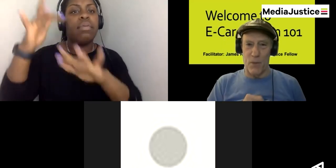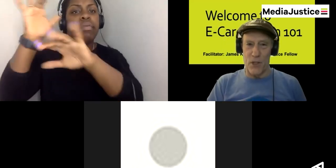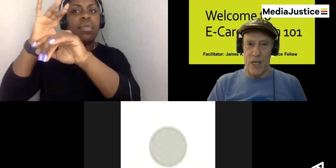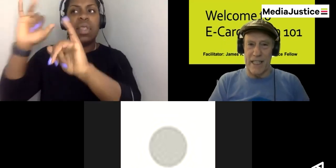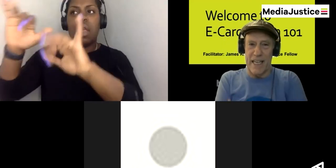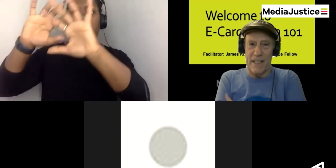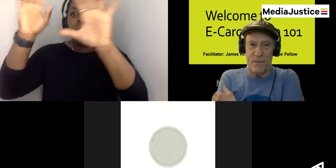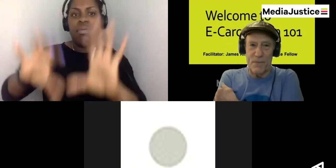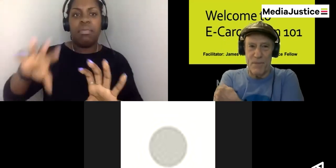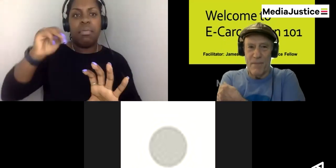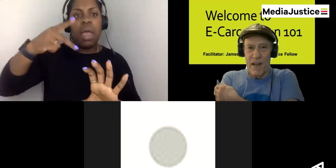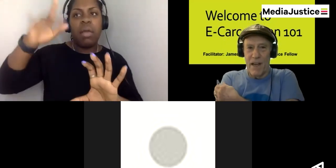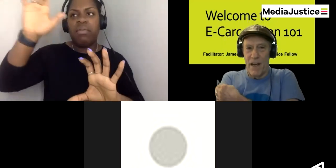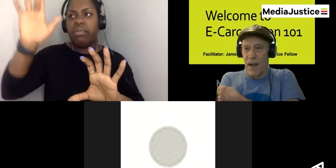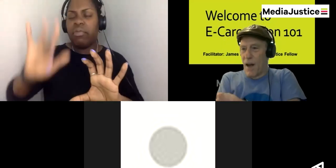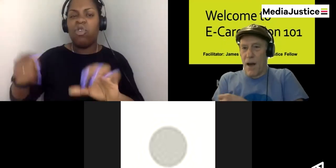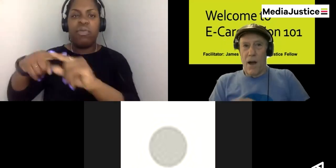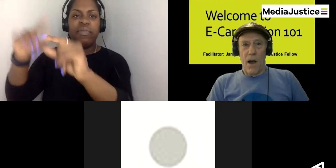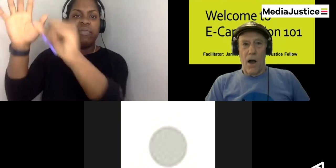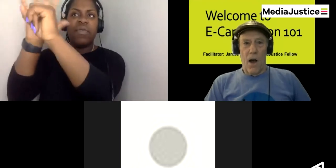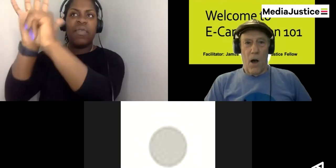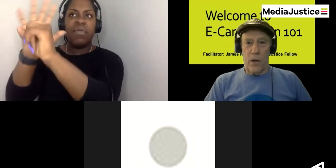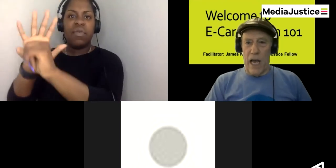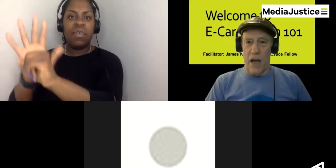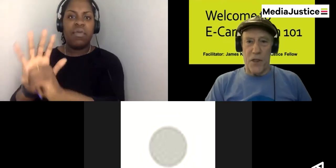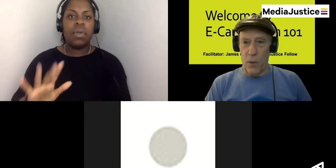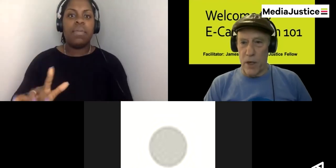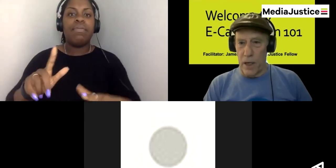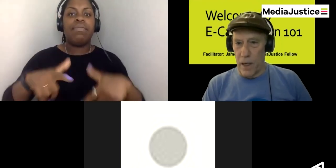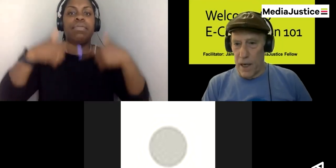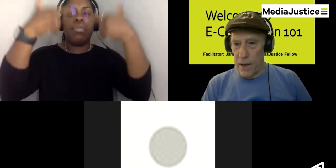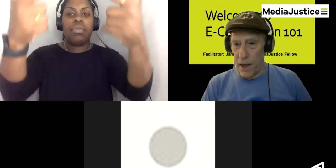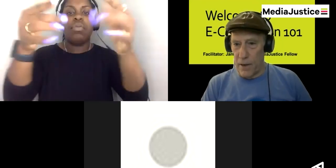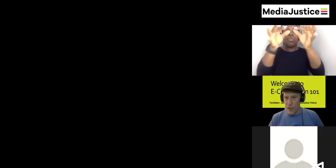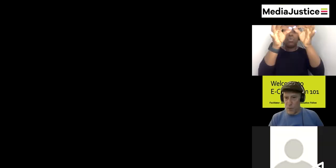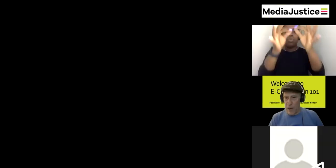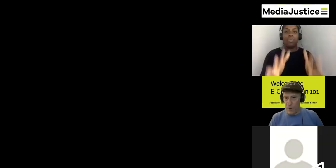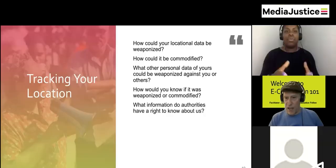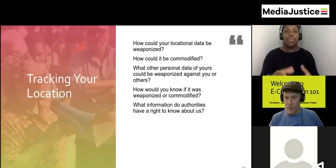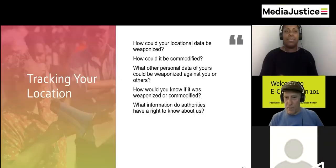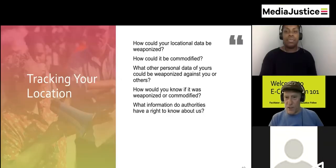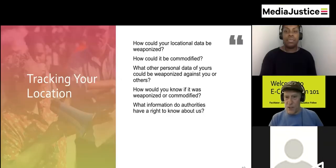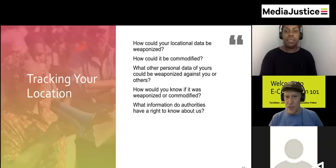algunos de esos espacios en blanco que quedan de lo que estamos discutiendo hoy. Así que lo aprecio mucho.